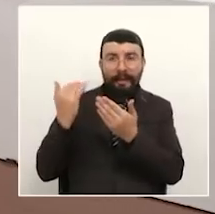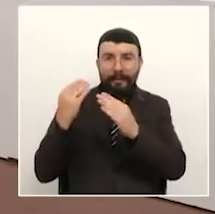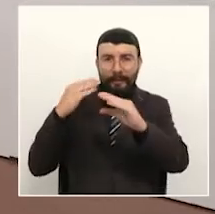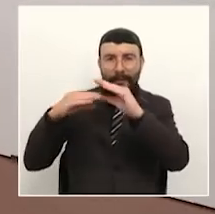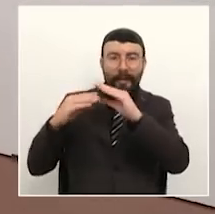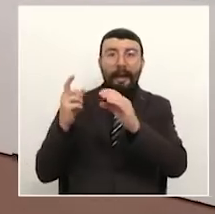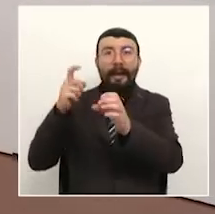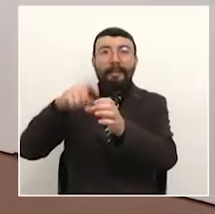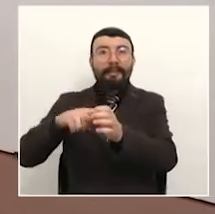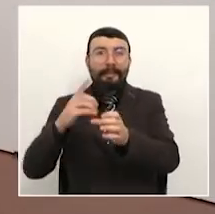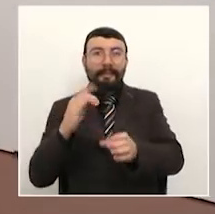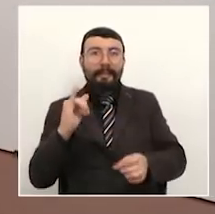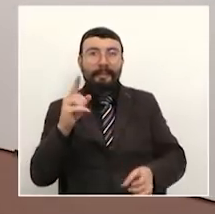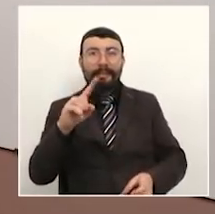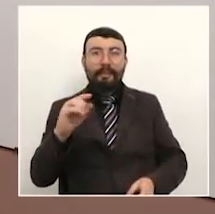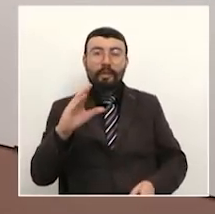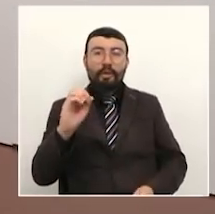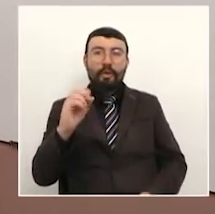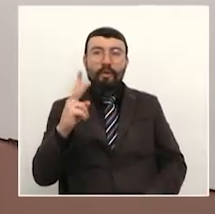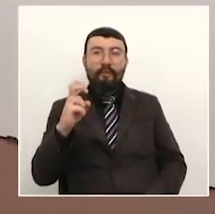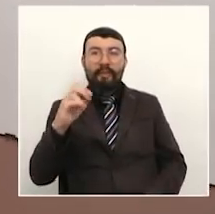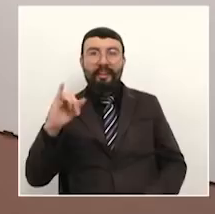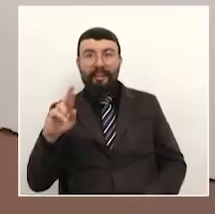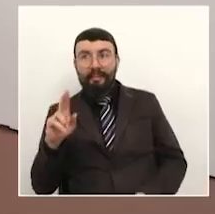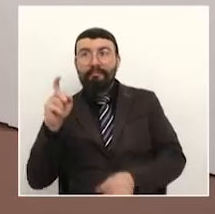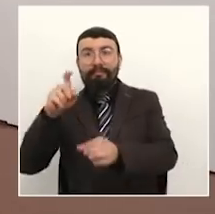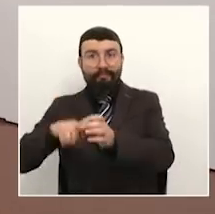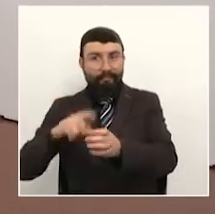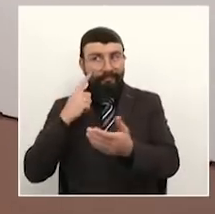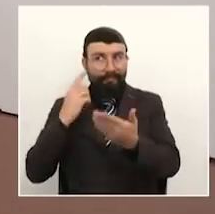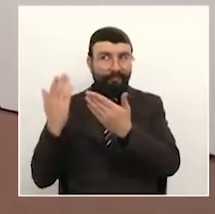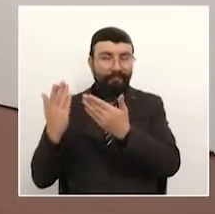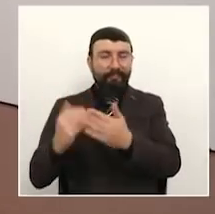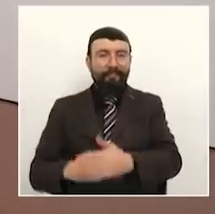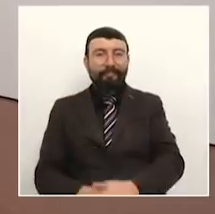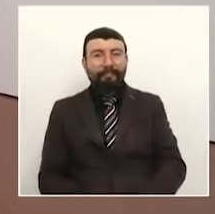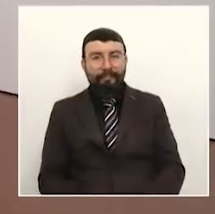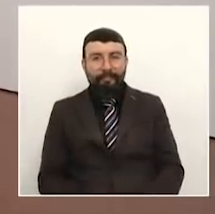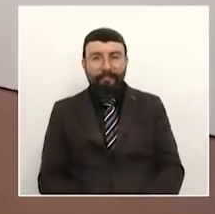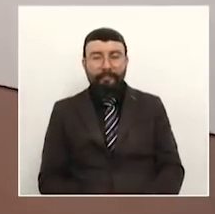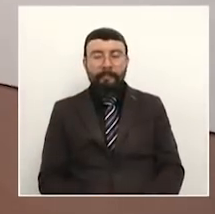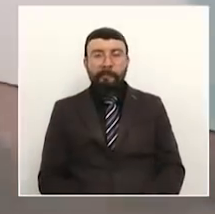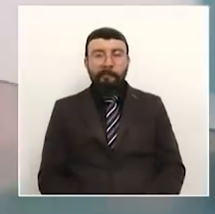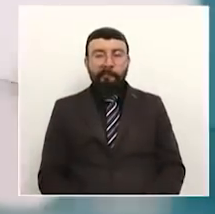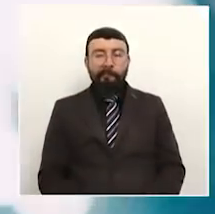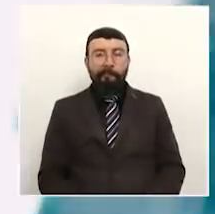tenemos en discovery home ángel y en discovery chanel los dejo con esta nota